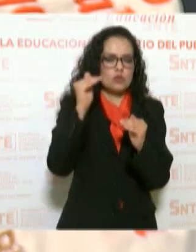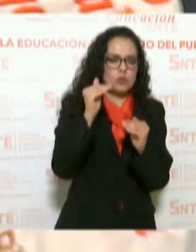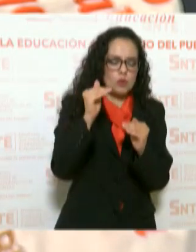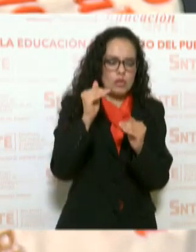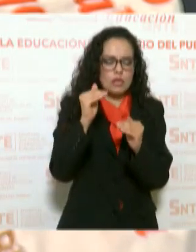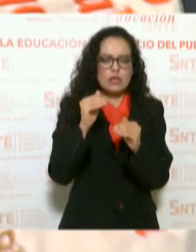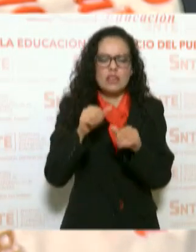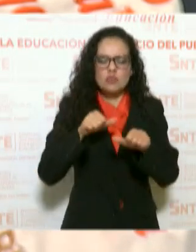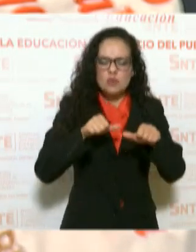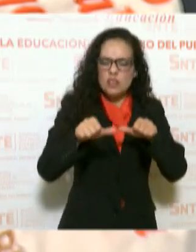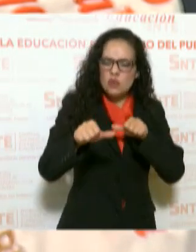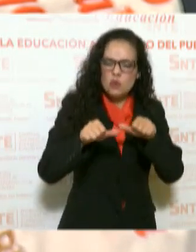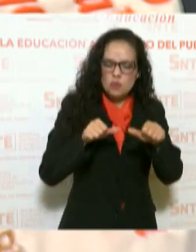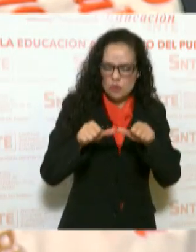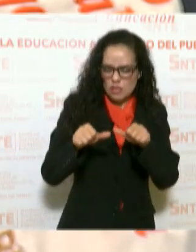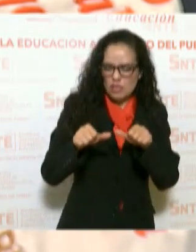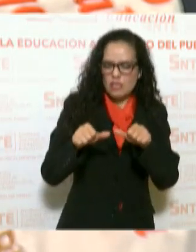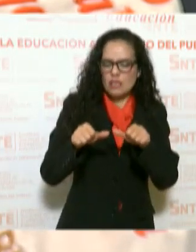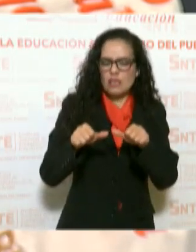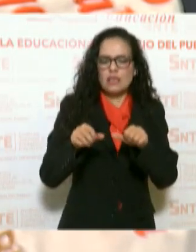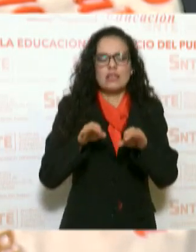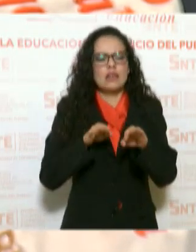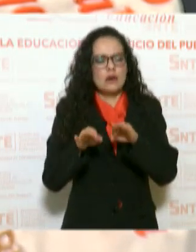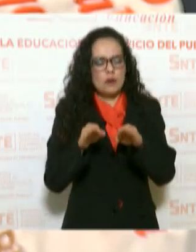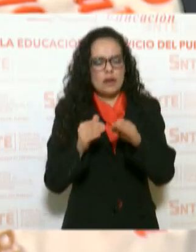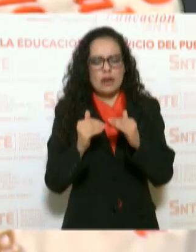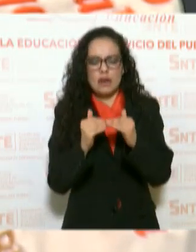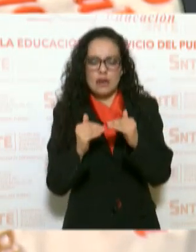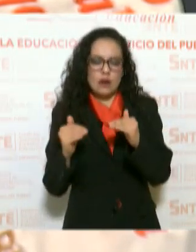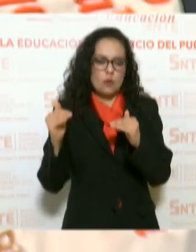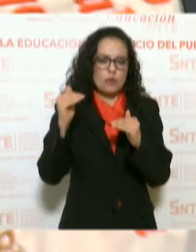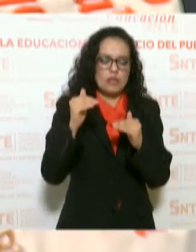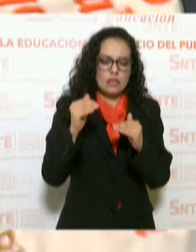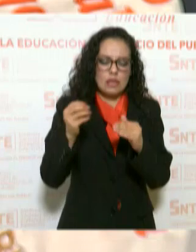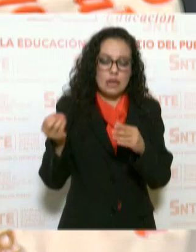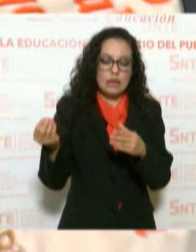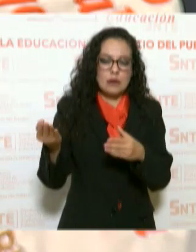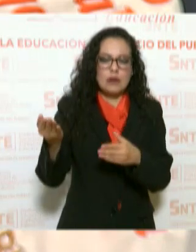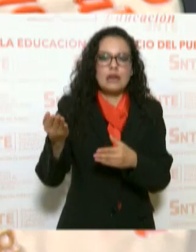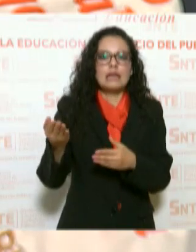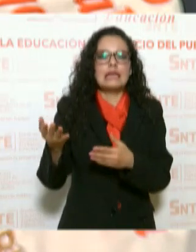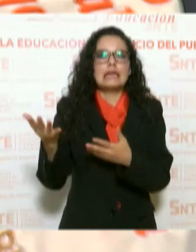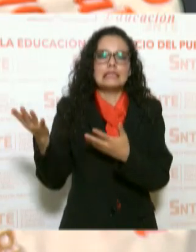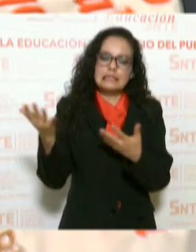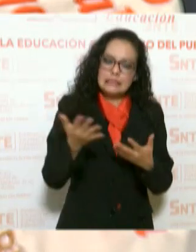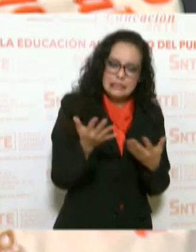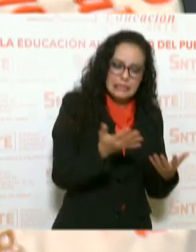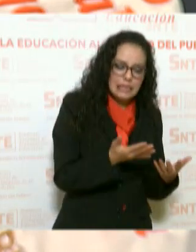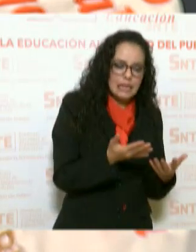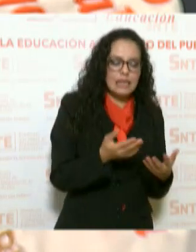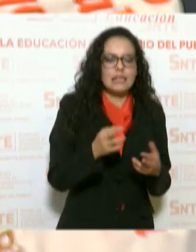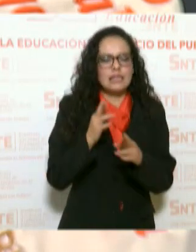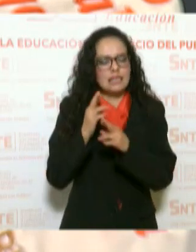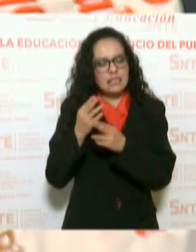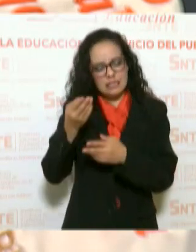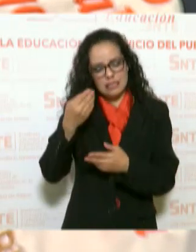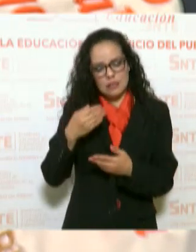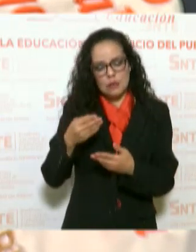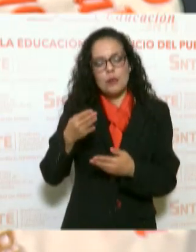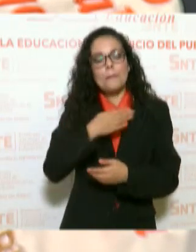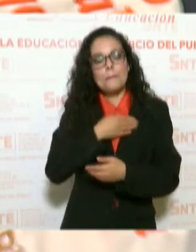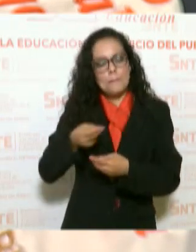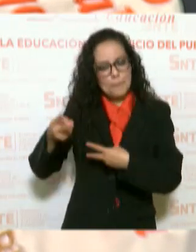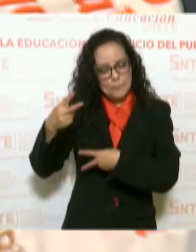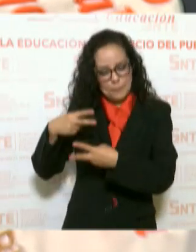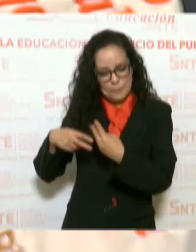ellos mismos, aumentar al personal educativo y tener institutos que generen